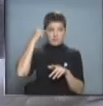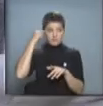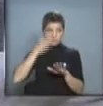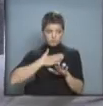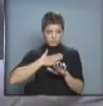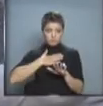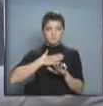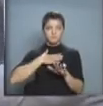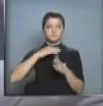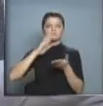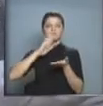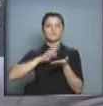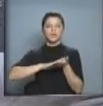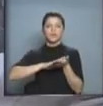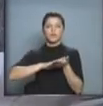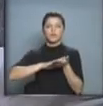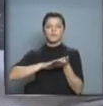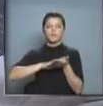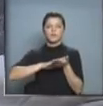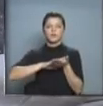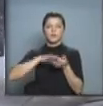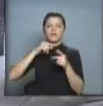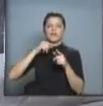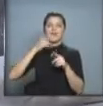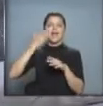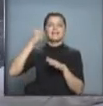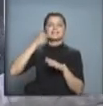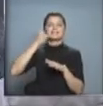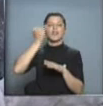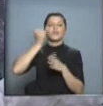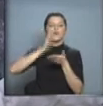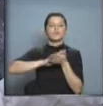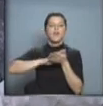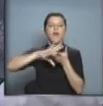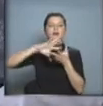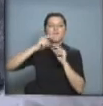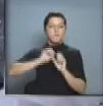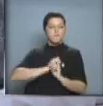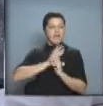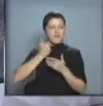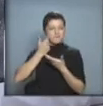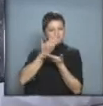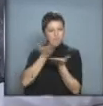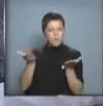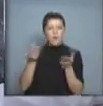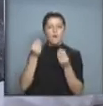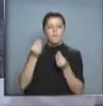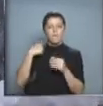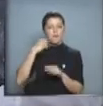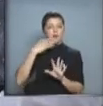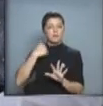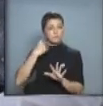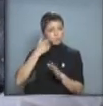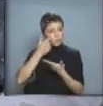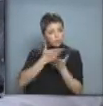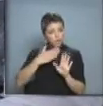se dice por ahí de... Yo creo que también eso que decían de que es una muestra de amor también el matrimonio. Porque le demostrás que estás dispuesto